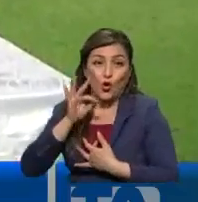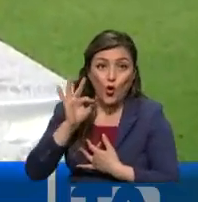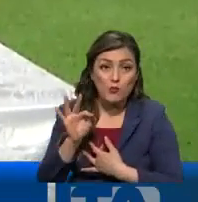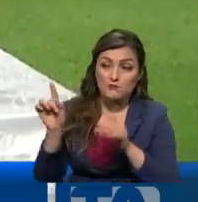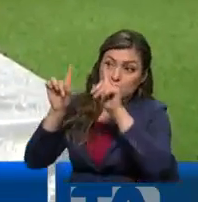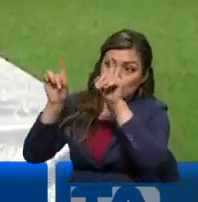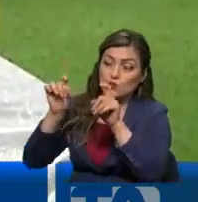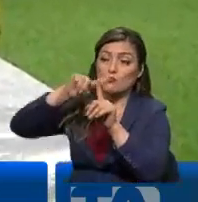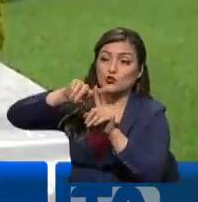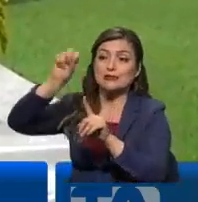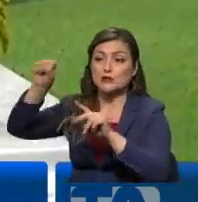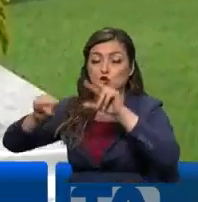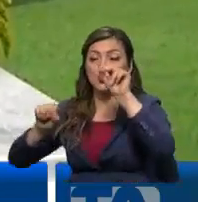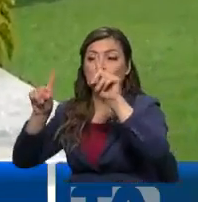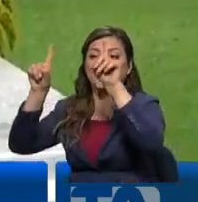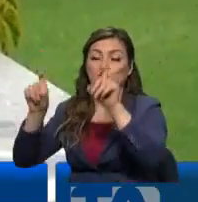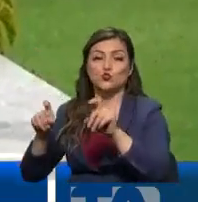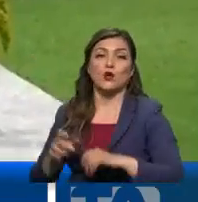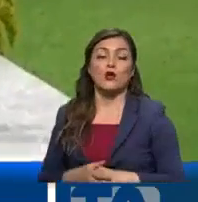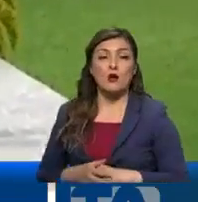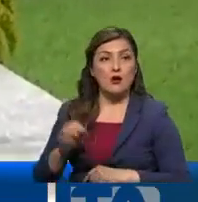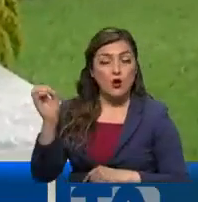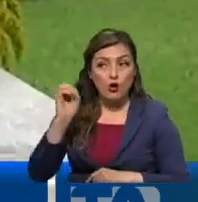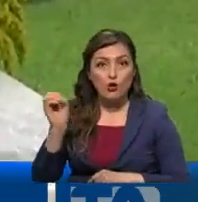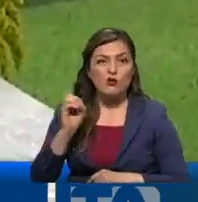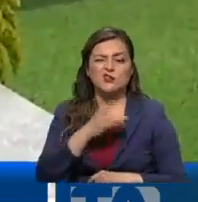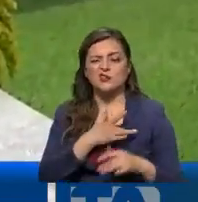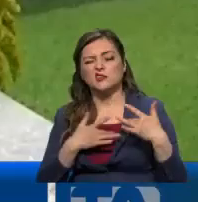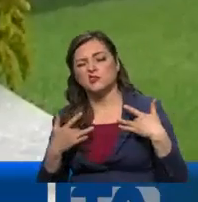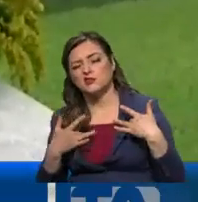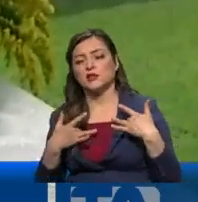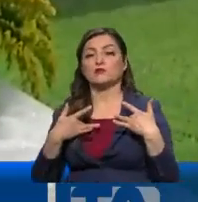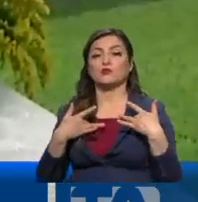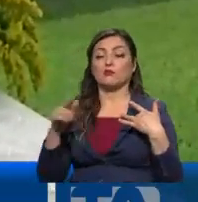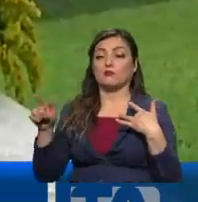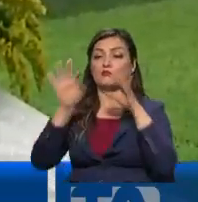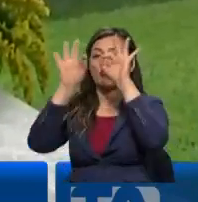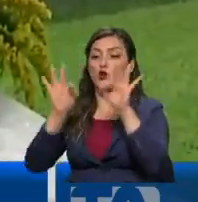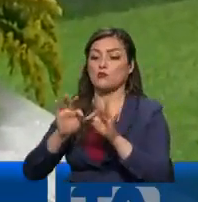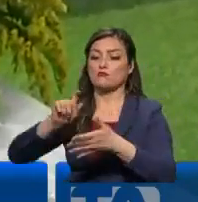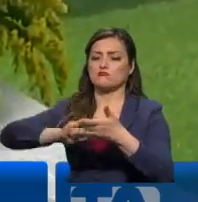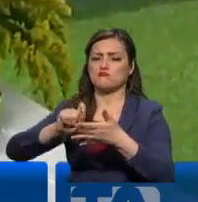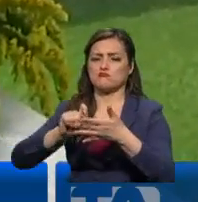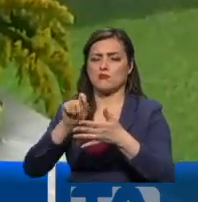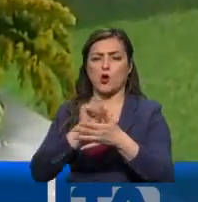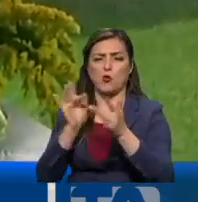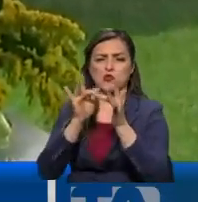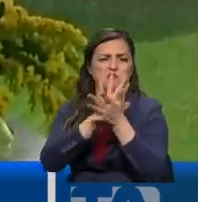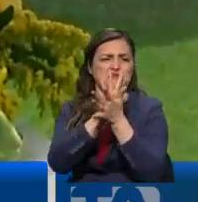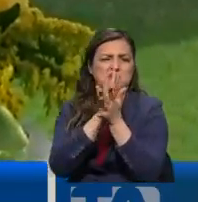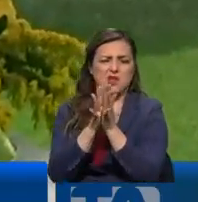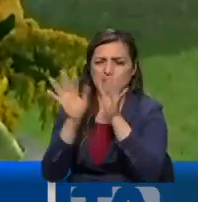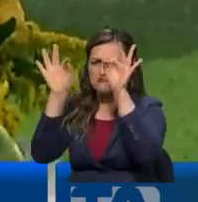que haya dado resultado positivo COVID o a su vez tenga síntomas, el cual nos ha garantizado de al no tener este contacto ni